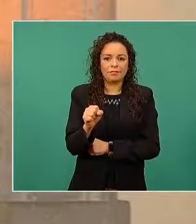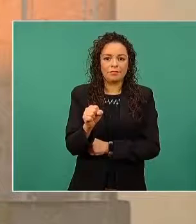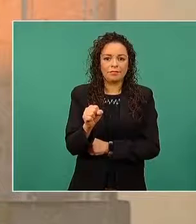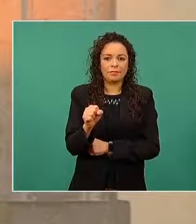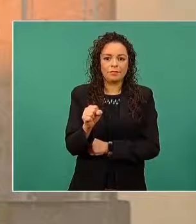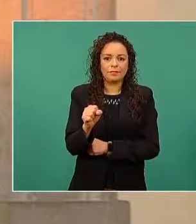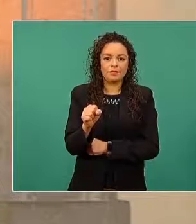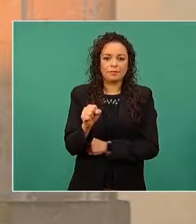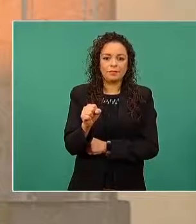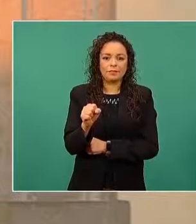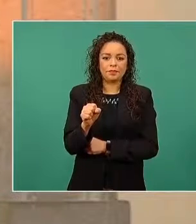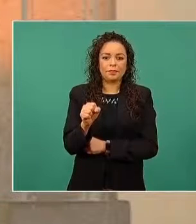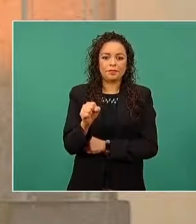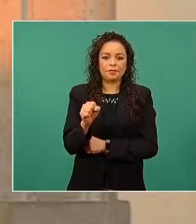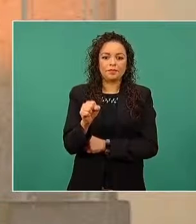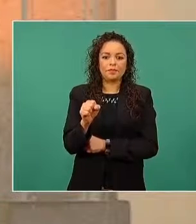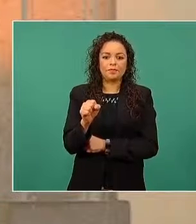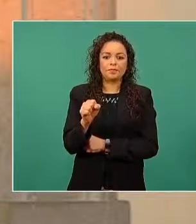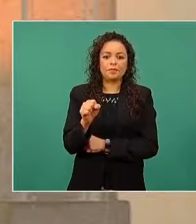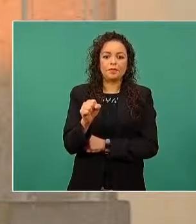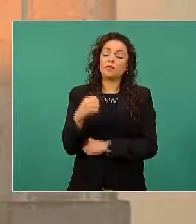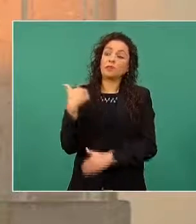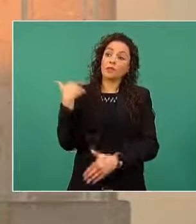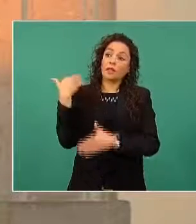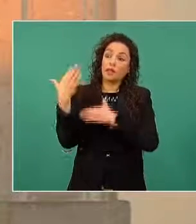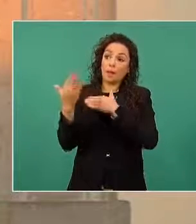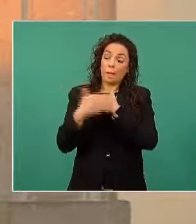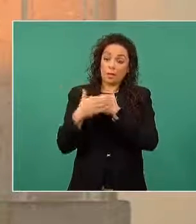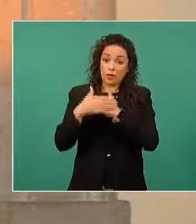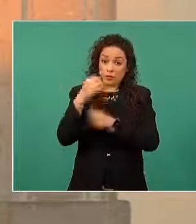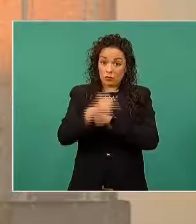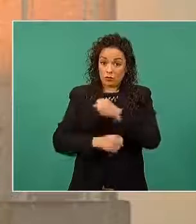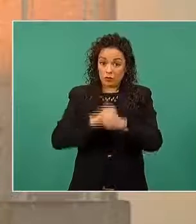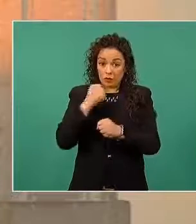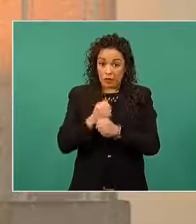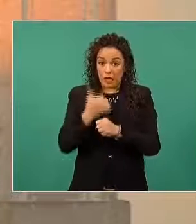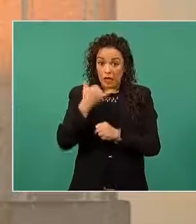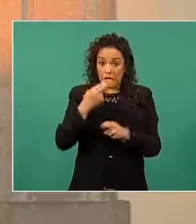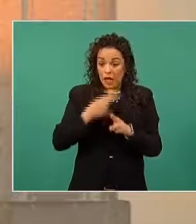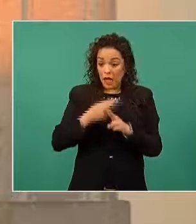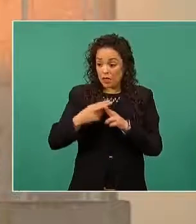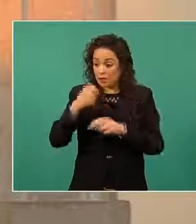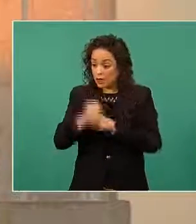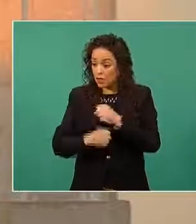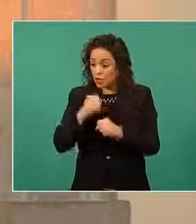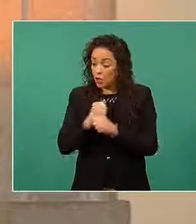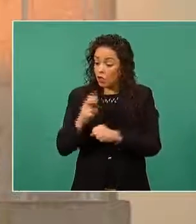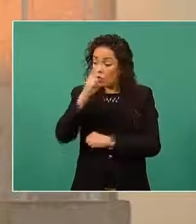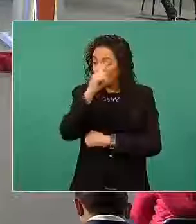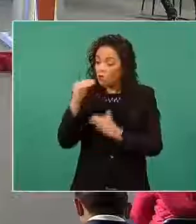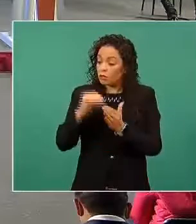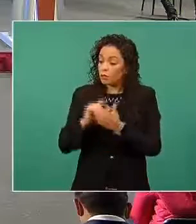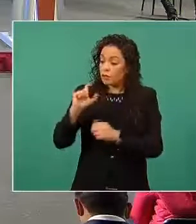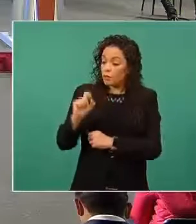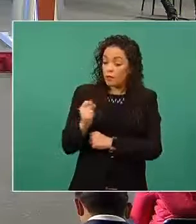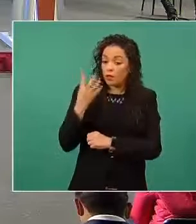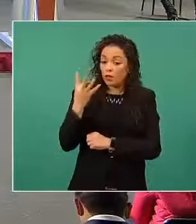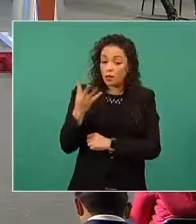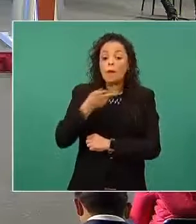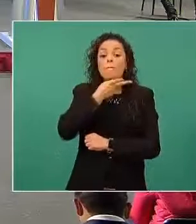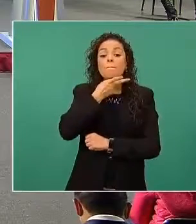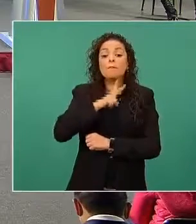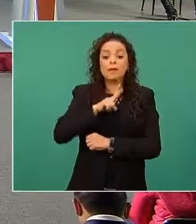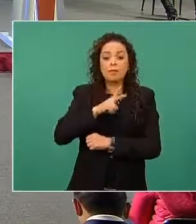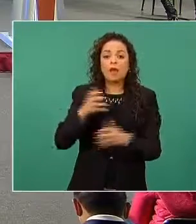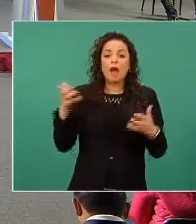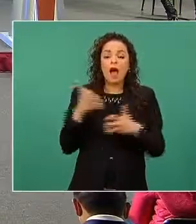aquí señalamos que a partir del próximo año y hasta el 24 vamos a aumentar en Pemex la producción de